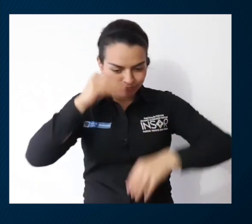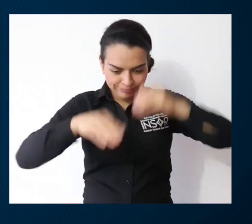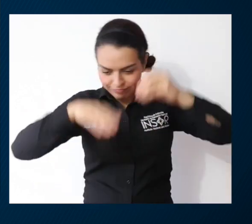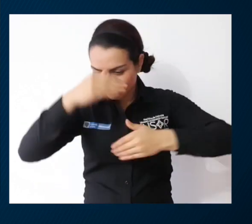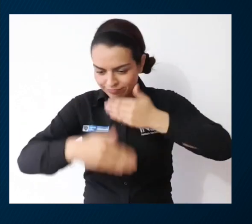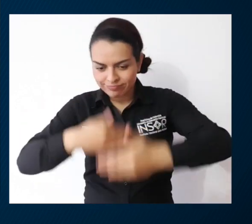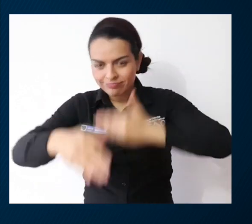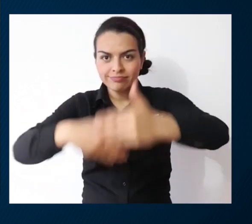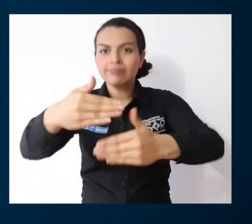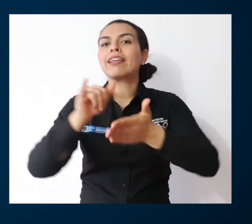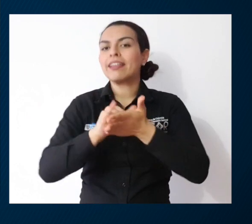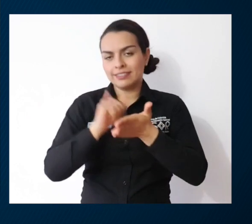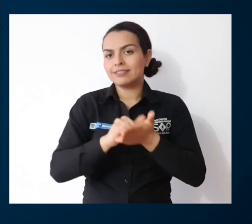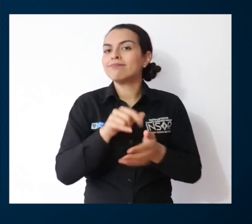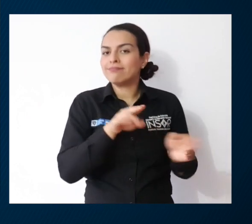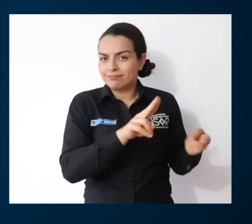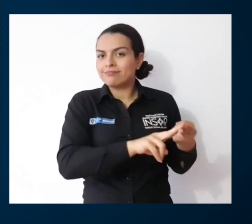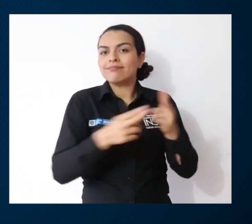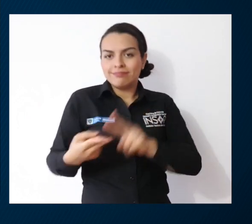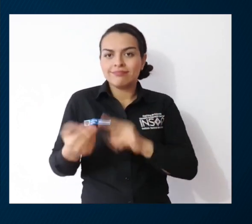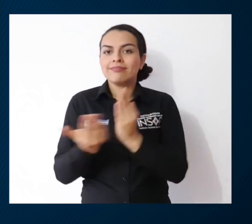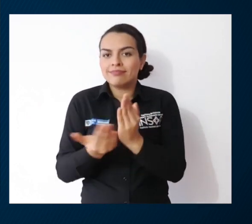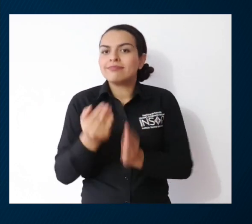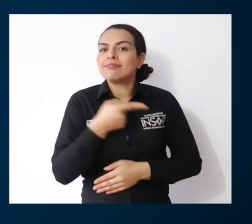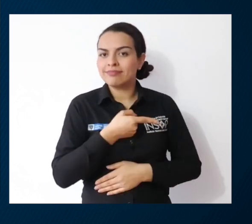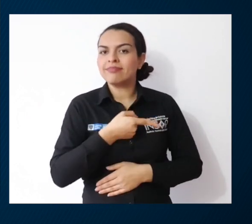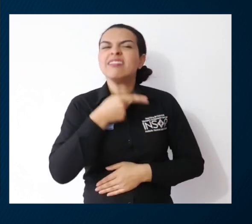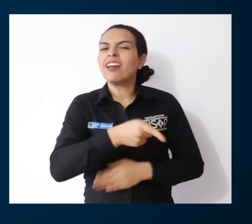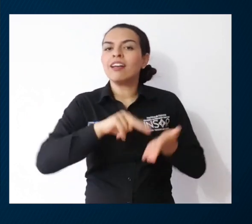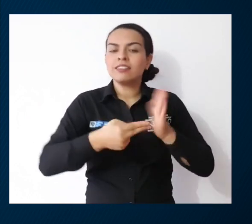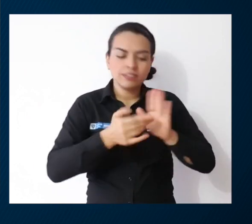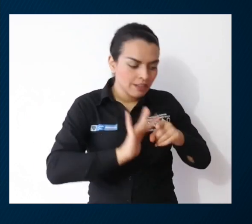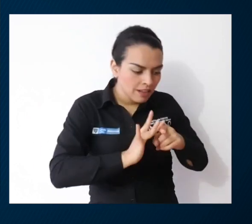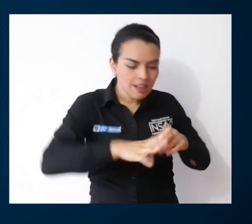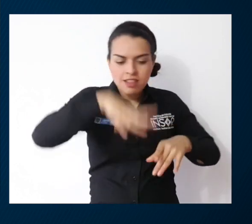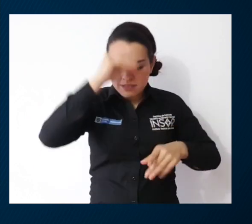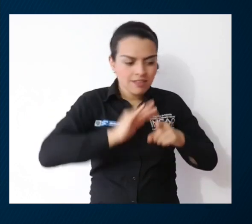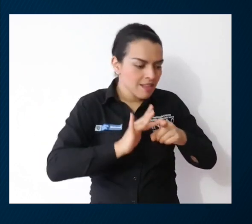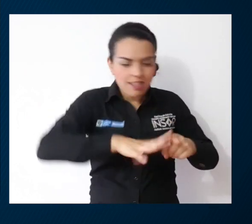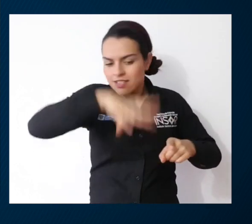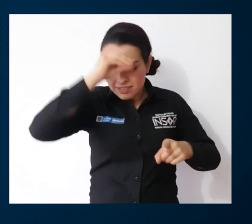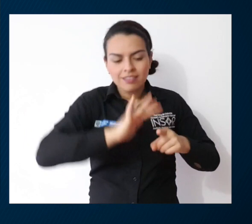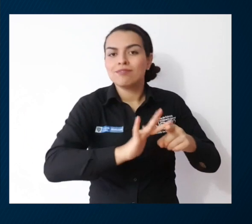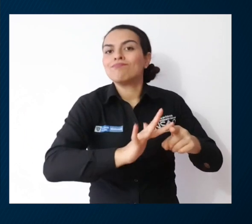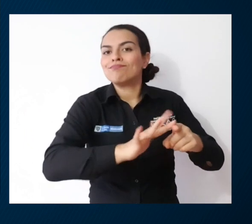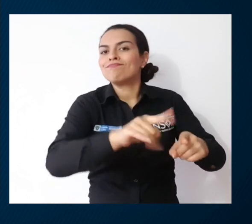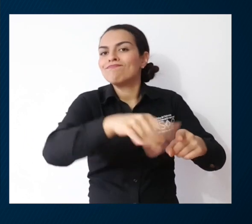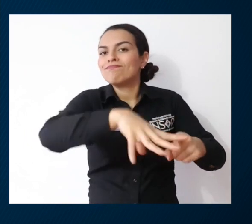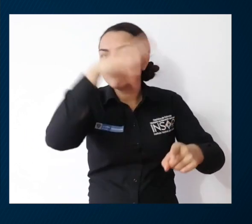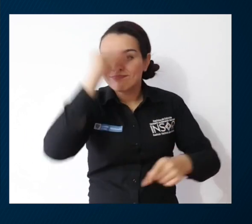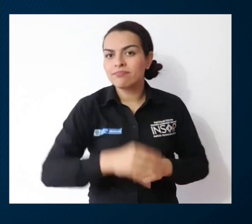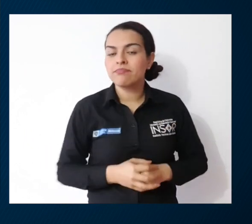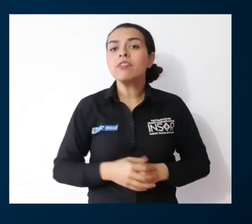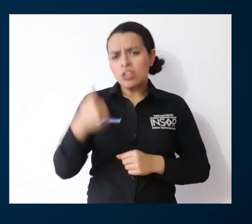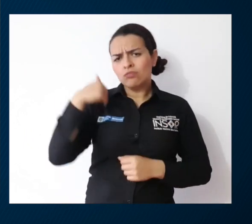que eso es lo que el sistema educativo hace, aprender de sí mismo, aprender de las prácticas y aprender sobre la marcha. Ahora, yo sé que la